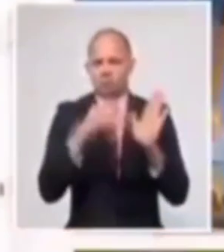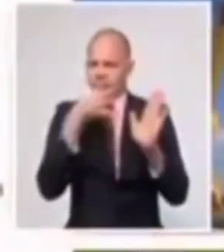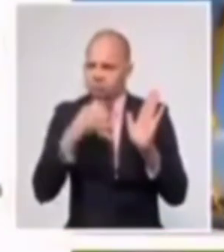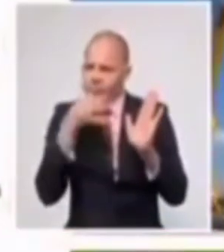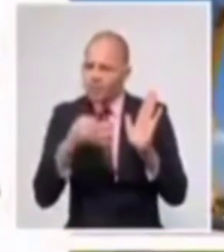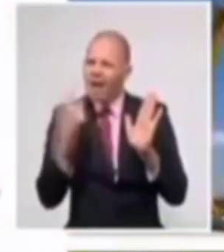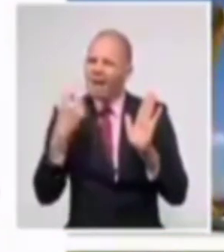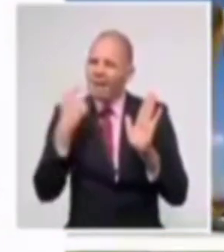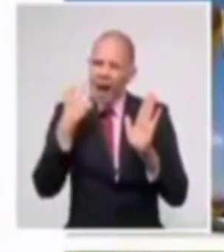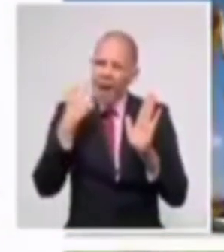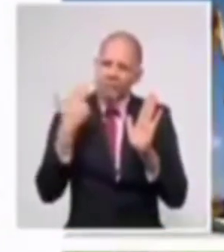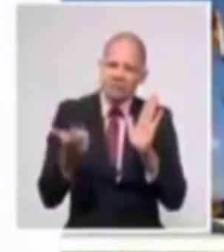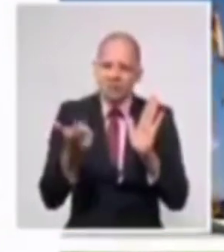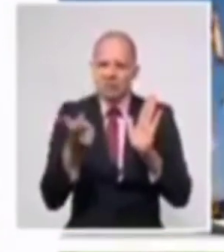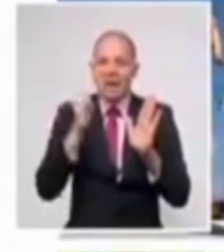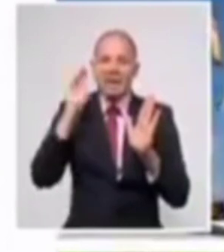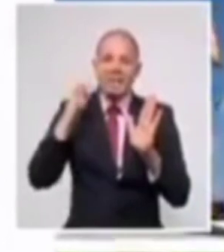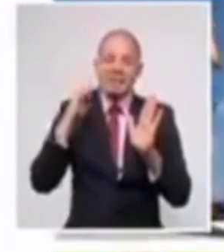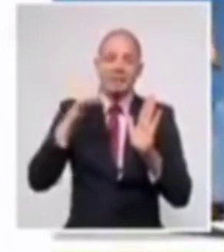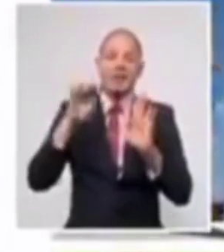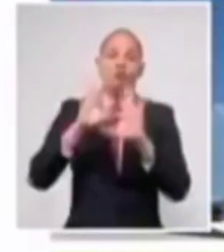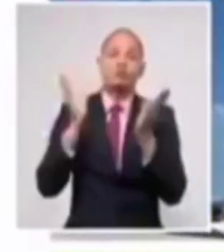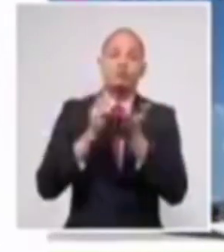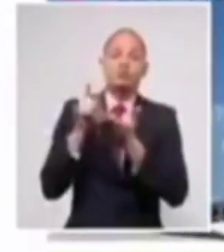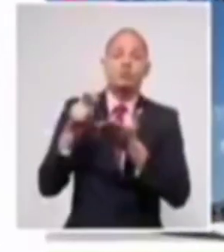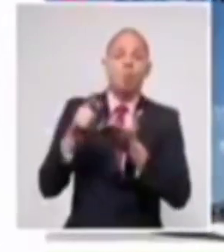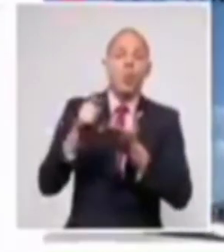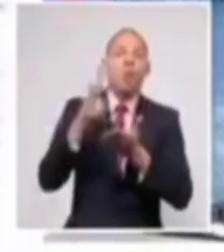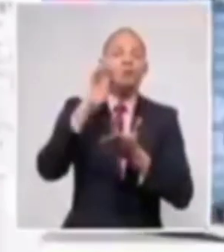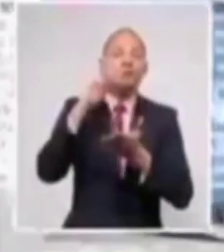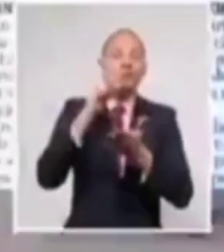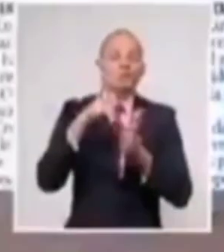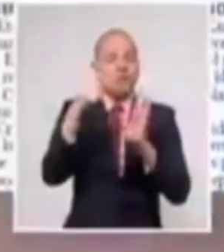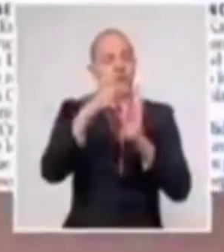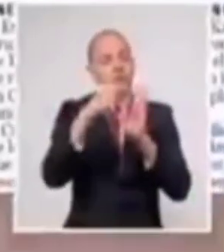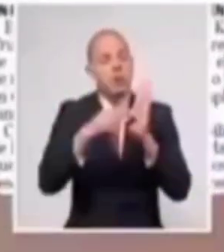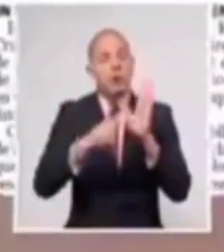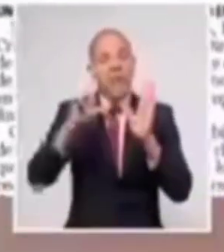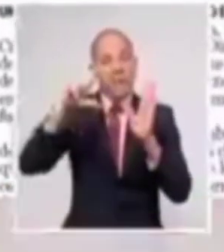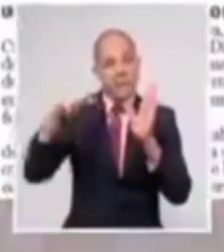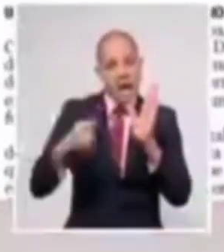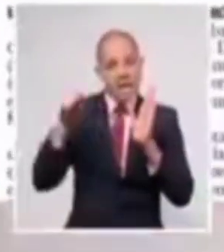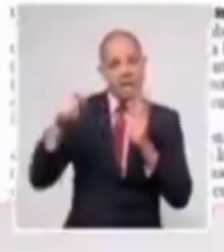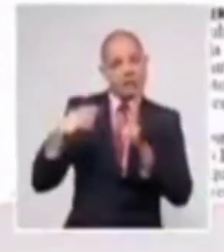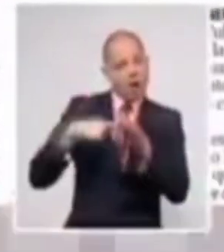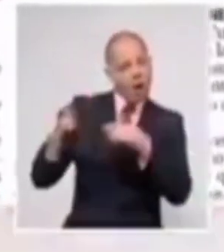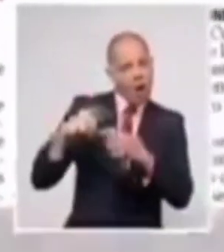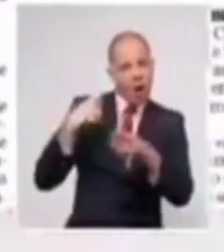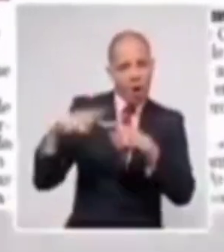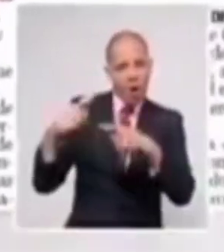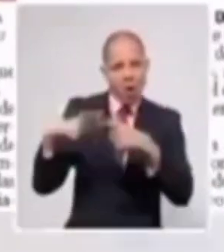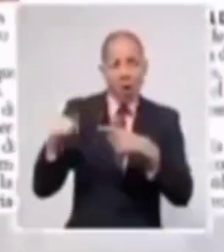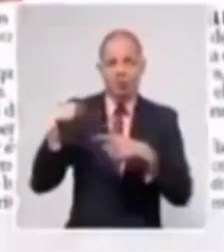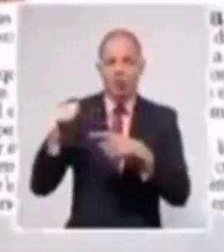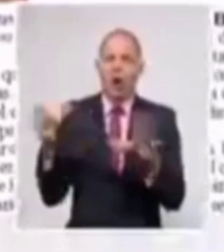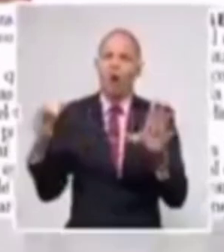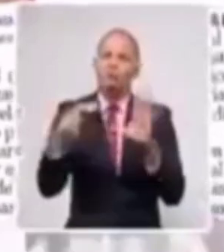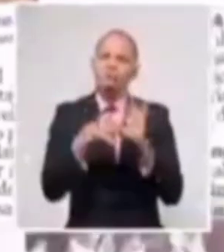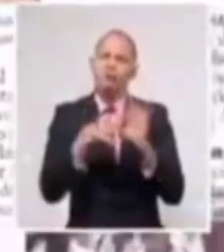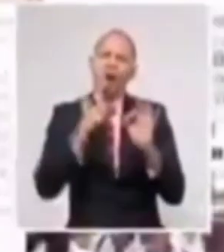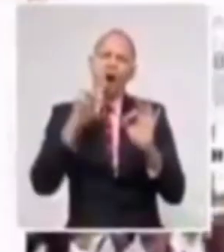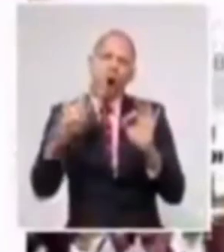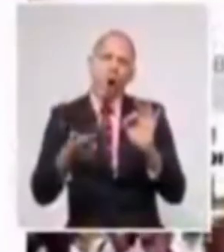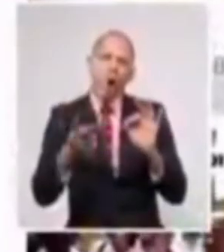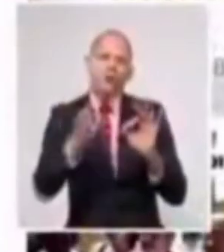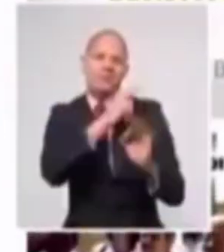es importante la coordinación entre los organismos encargados de conducir las políticas macroeconómicas así transitar de una